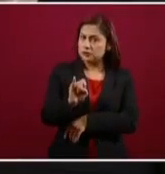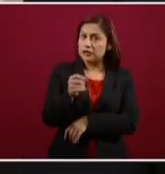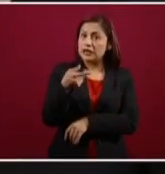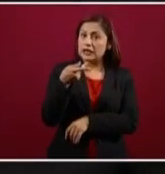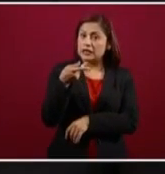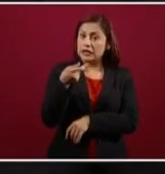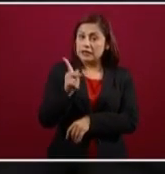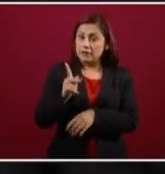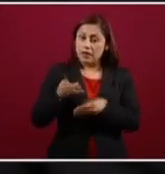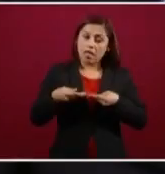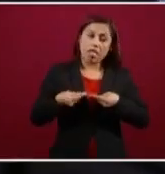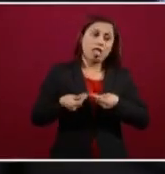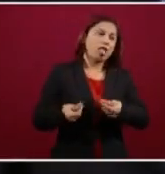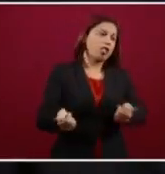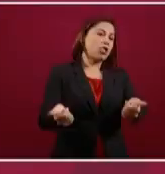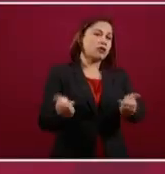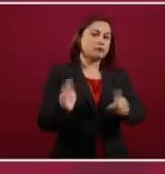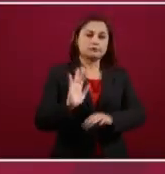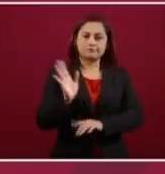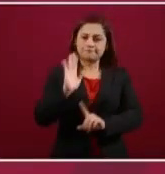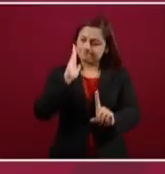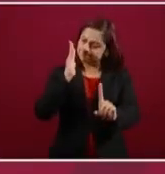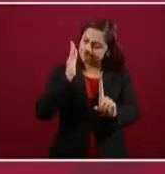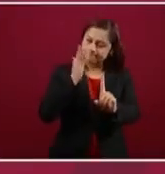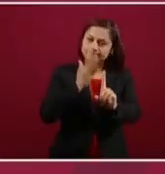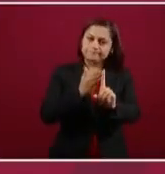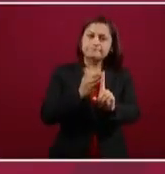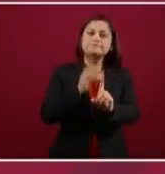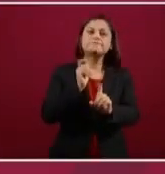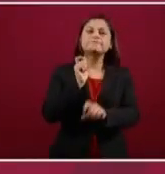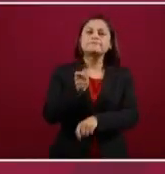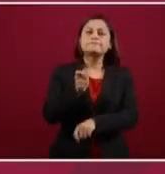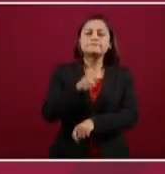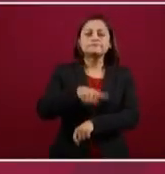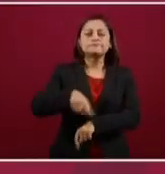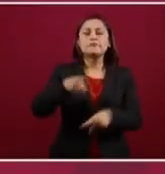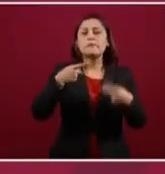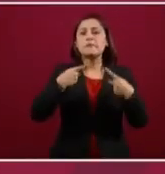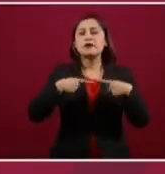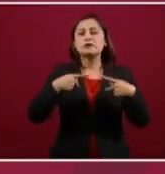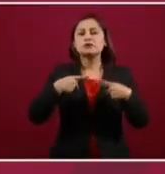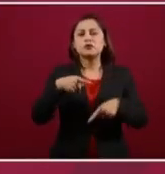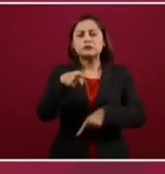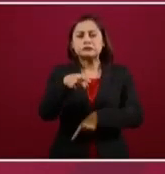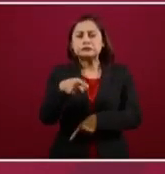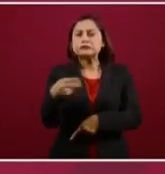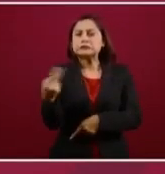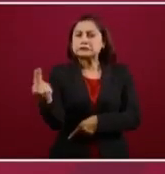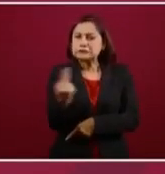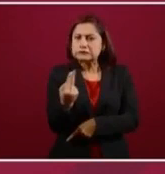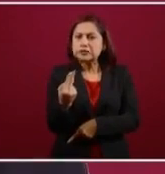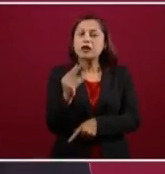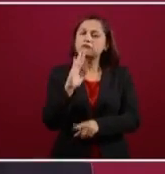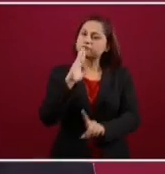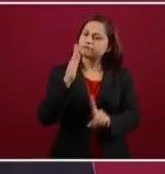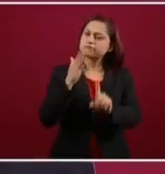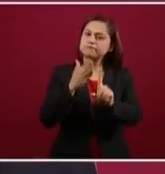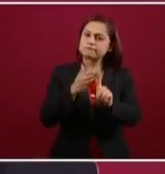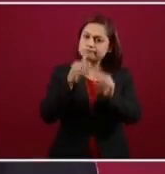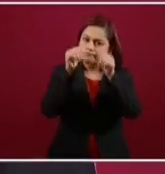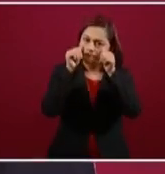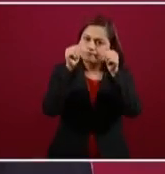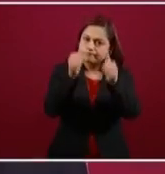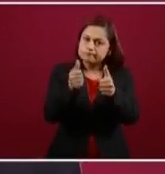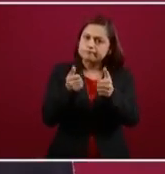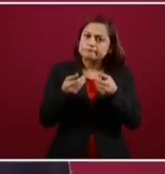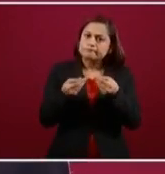bien orientado a los que más lo necesitan. Y es también